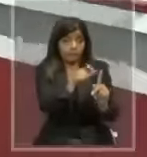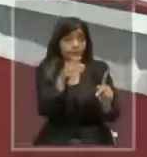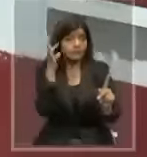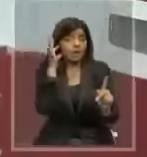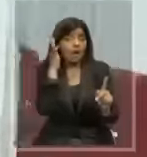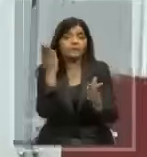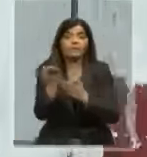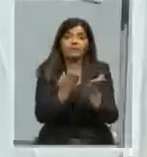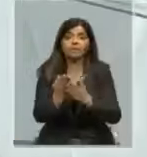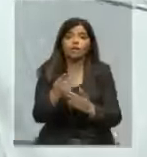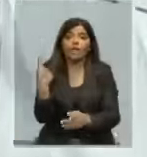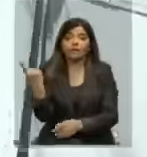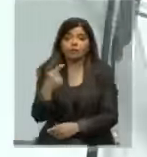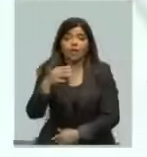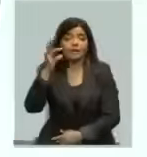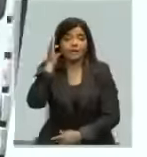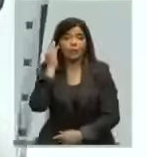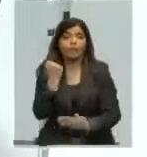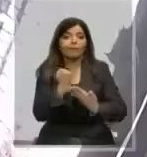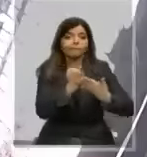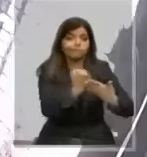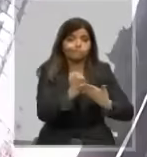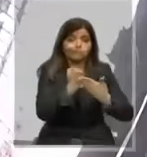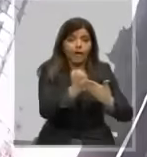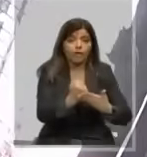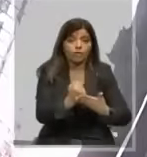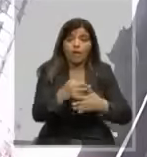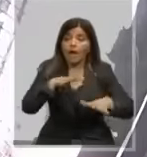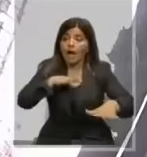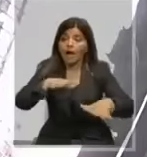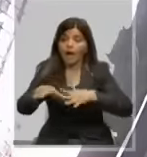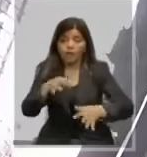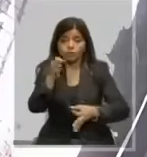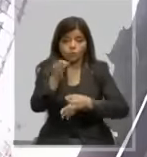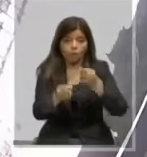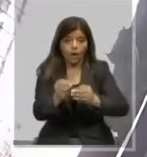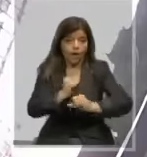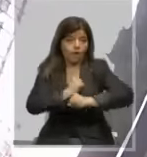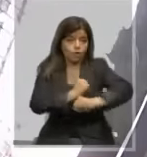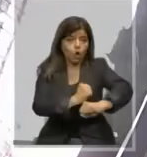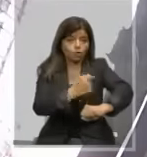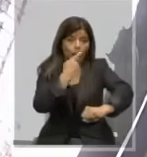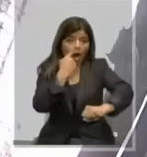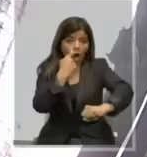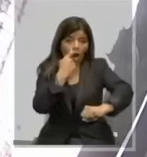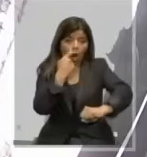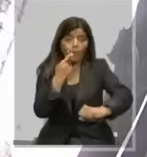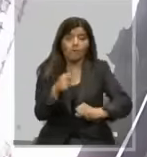Nacional de la Mujer puede prestar toda la ayuda para las acciones judiciales en contra del agresor